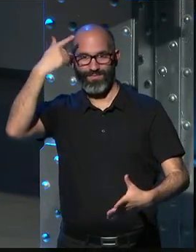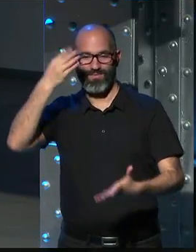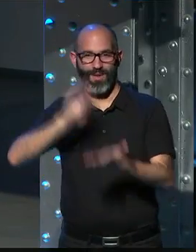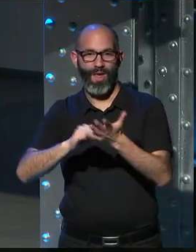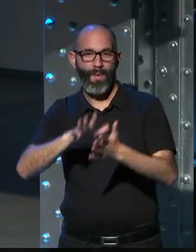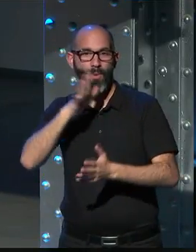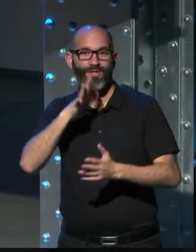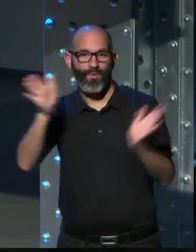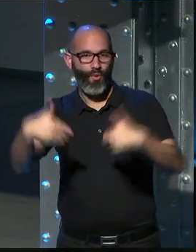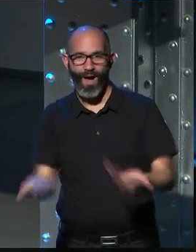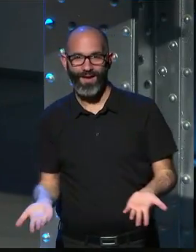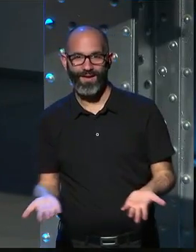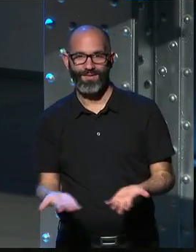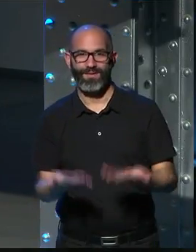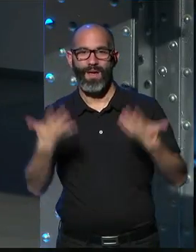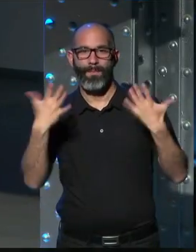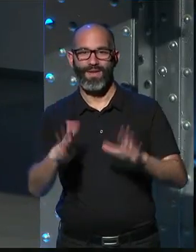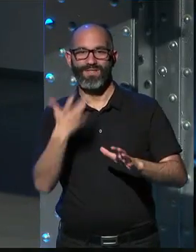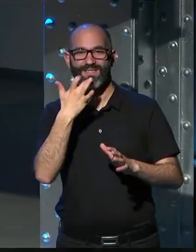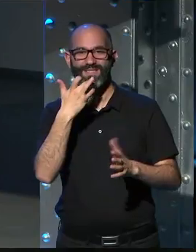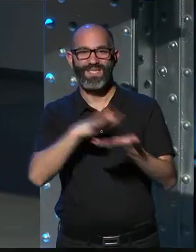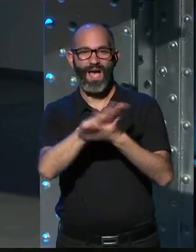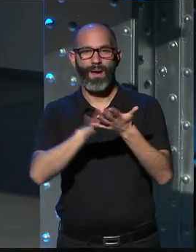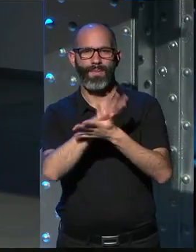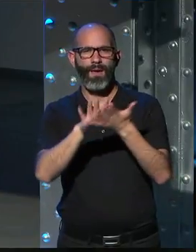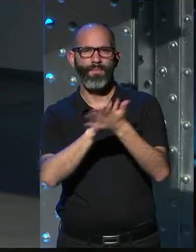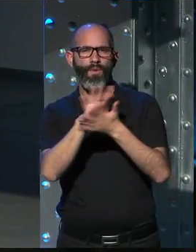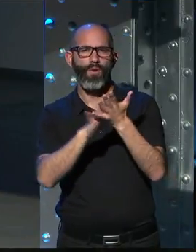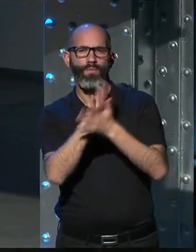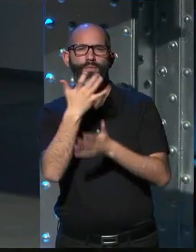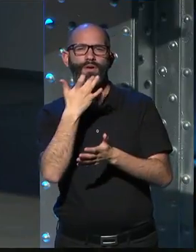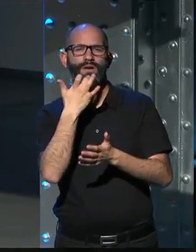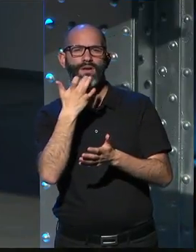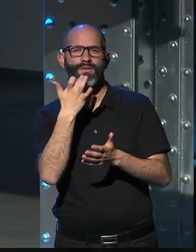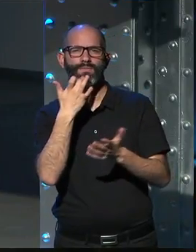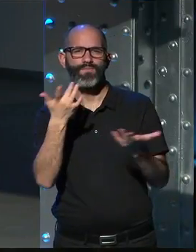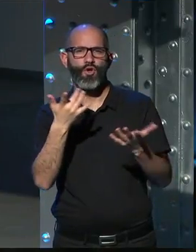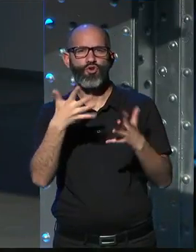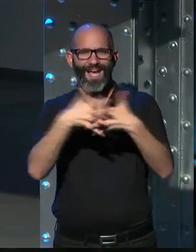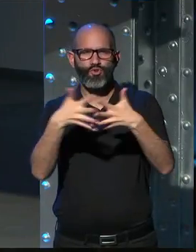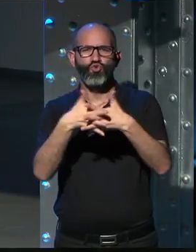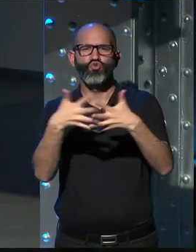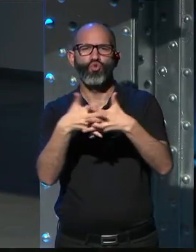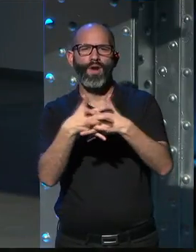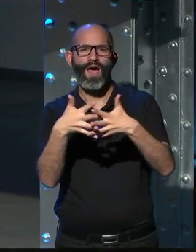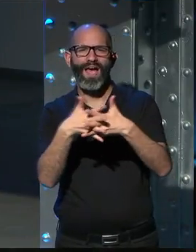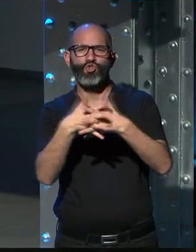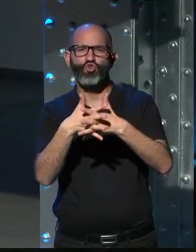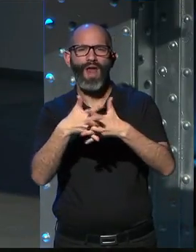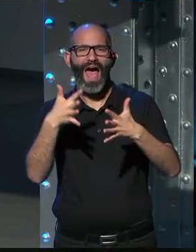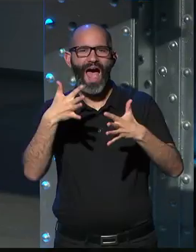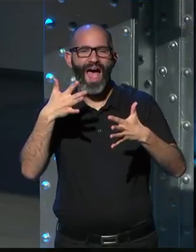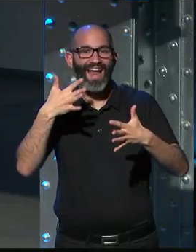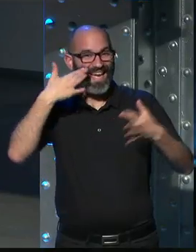y el efecto. Pero en términos más generales, como decía, buscamos estructura, incluso imponemos una estructura